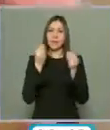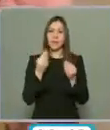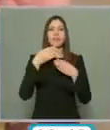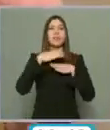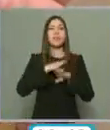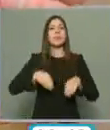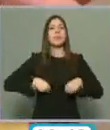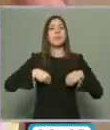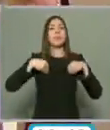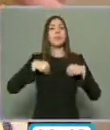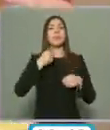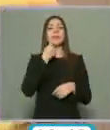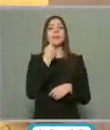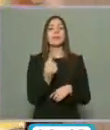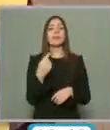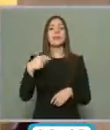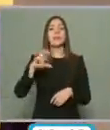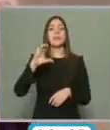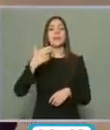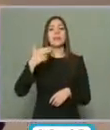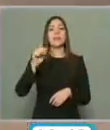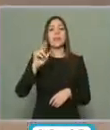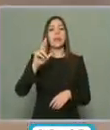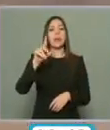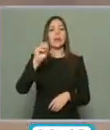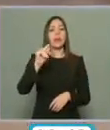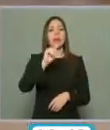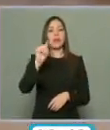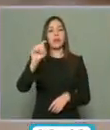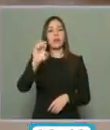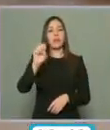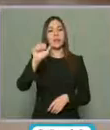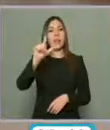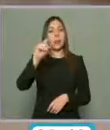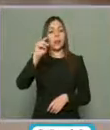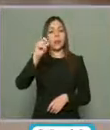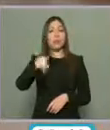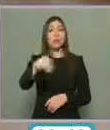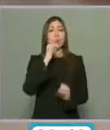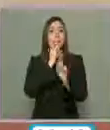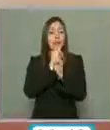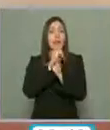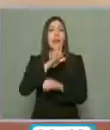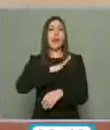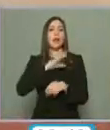sobre la vida de Charlotte Salomon. Y en internet pueden ver sus pinturas. Ahí